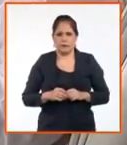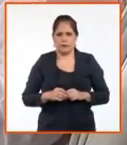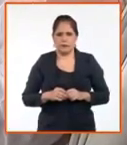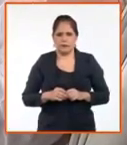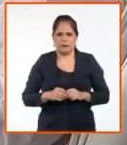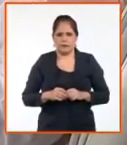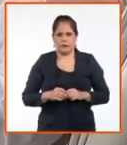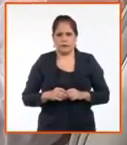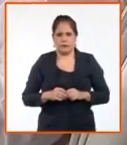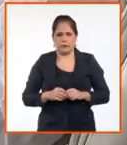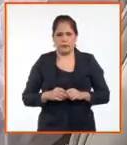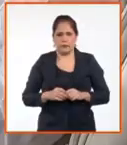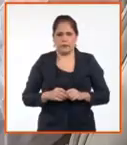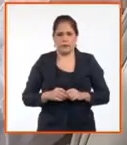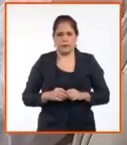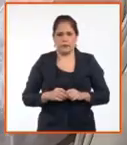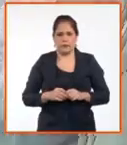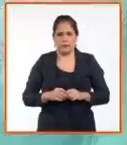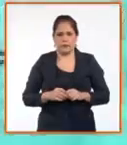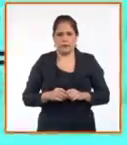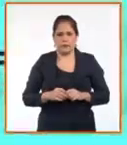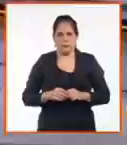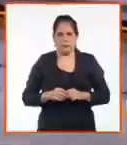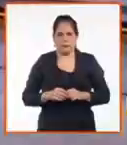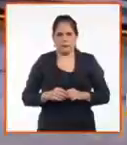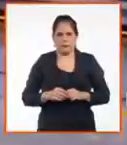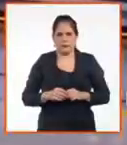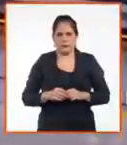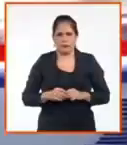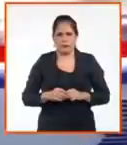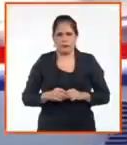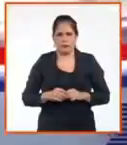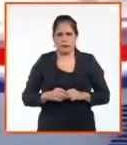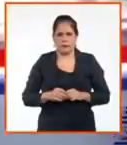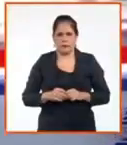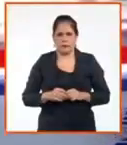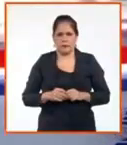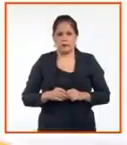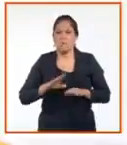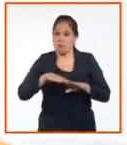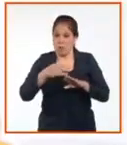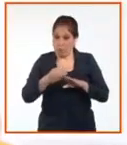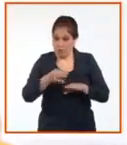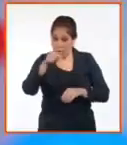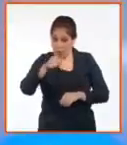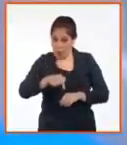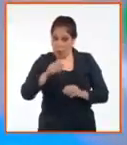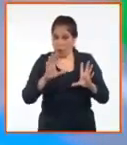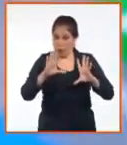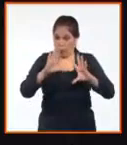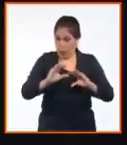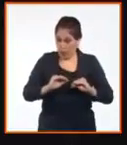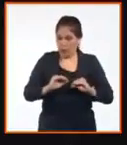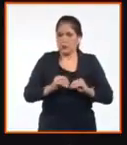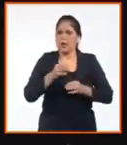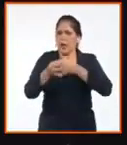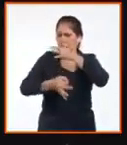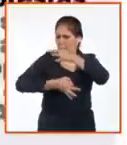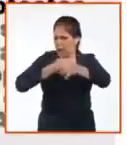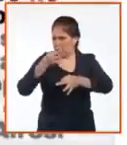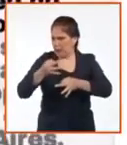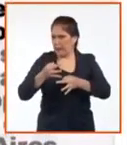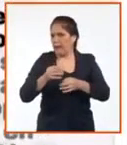presencia en las formas escuelas para llegar a las esencias detrás de las apariencias para rasgar la costura de la manipulación